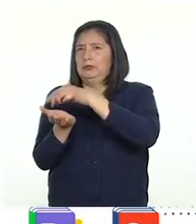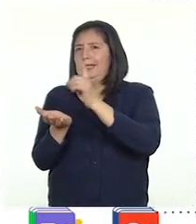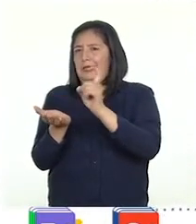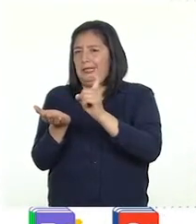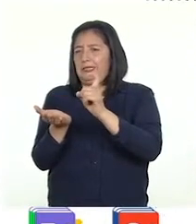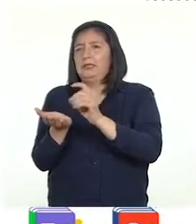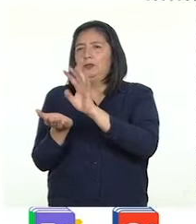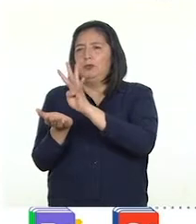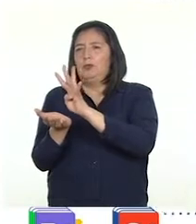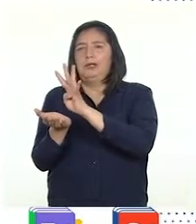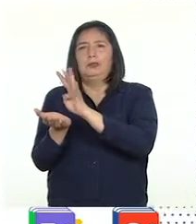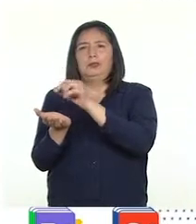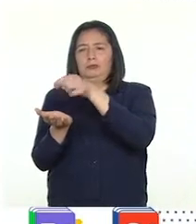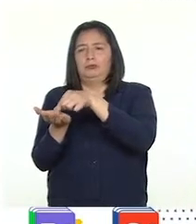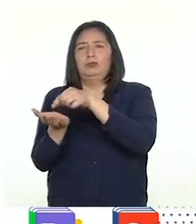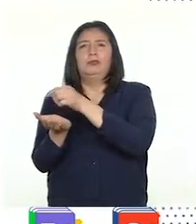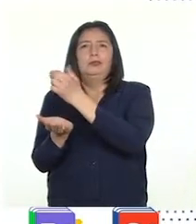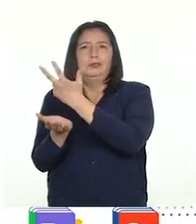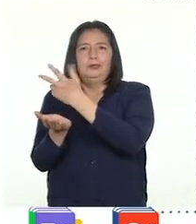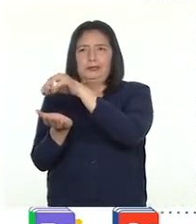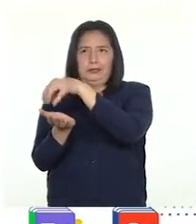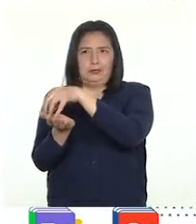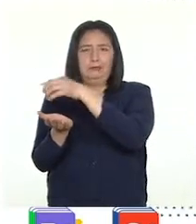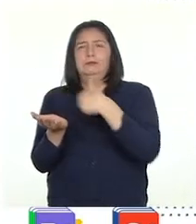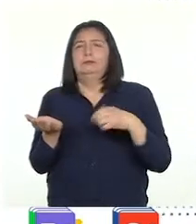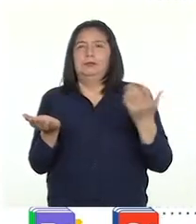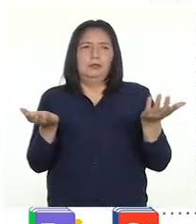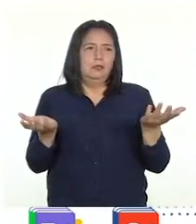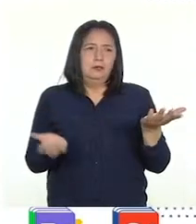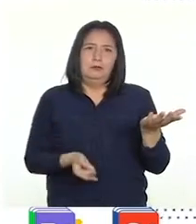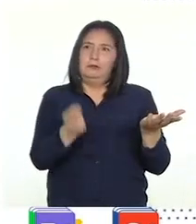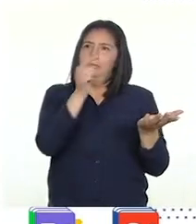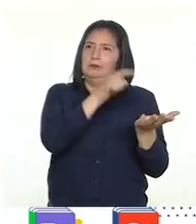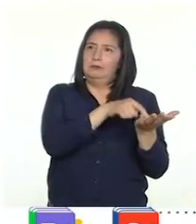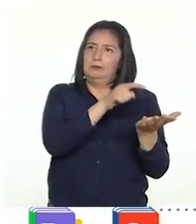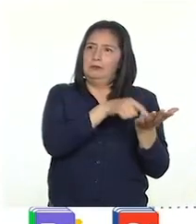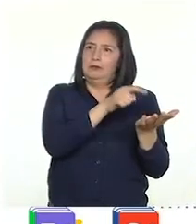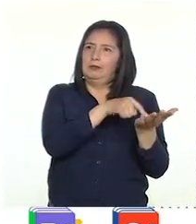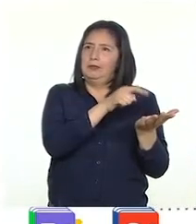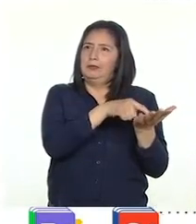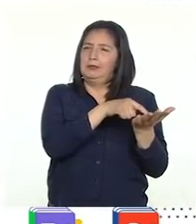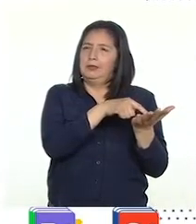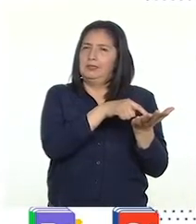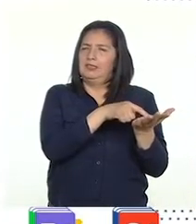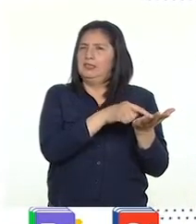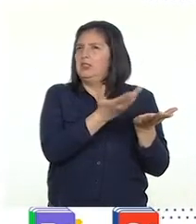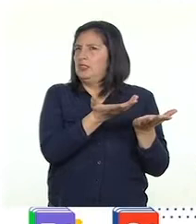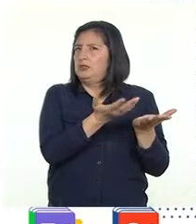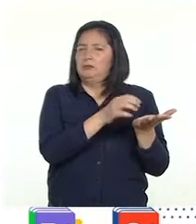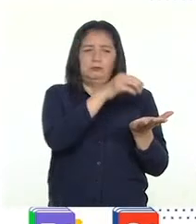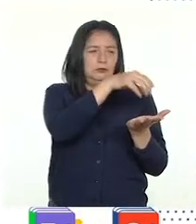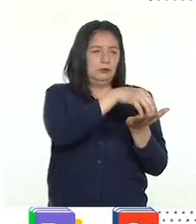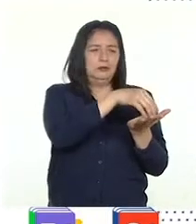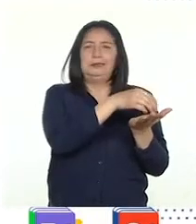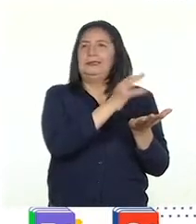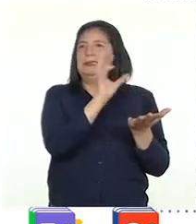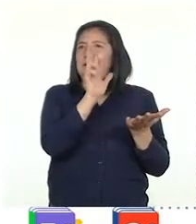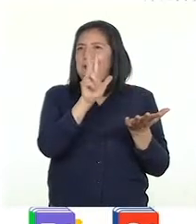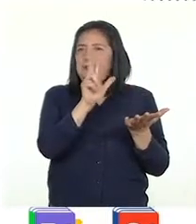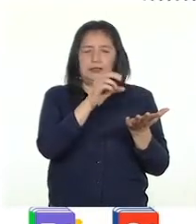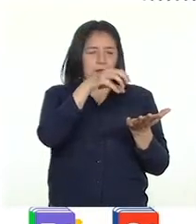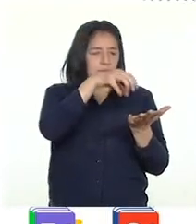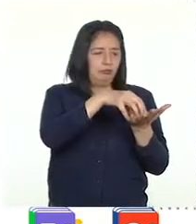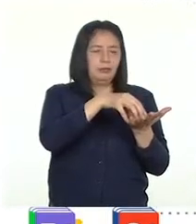x, 4 kilogramos y 3 kilogramos. En el platillo de la derecha están los bloques 3 y